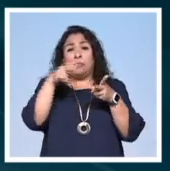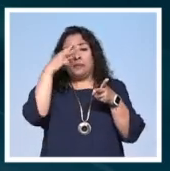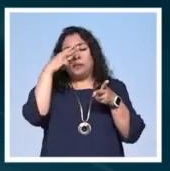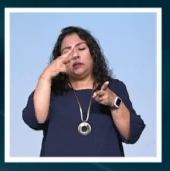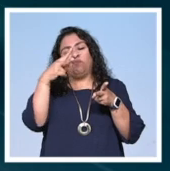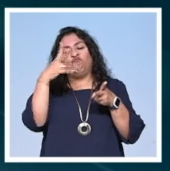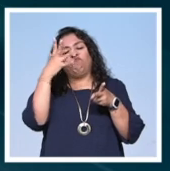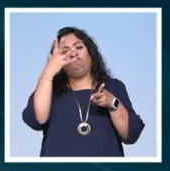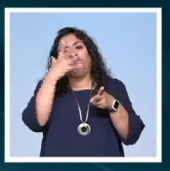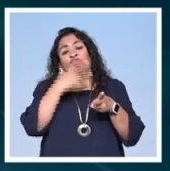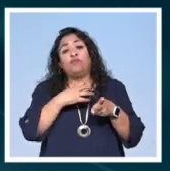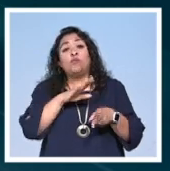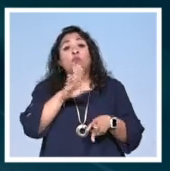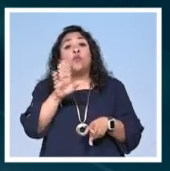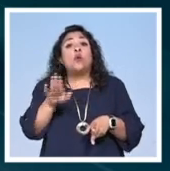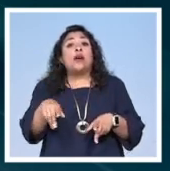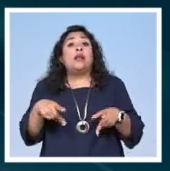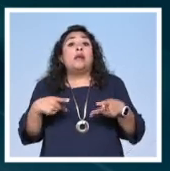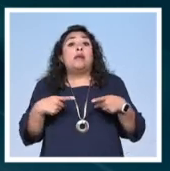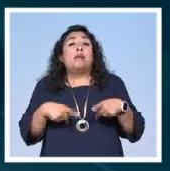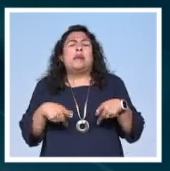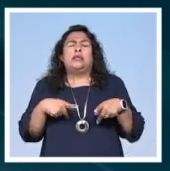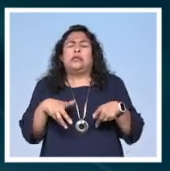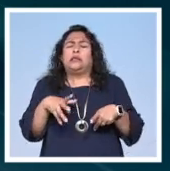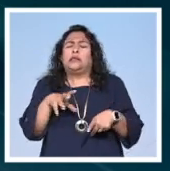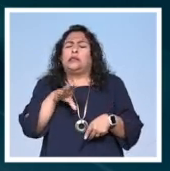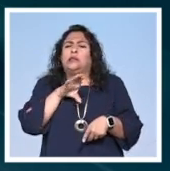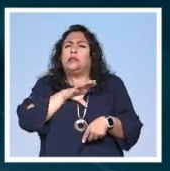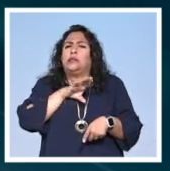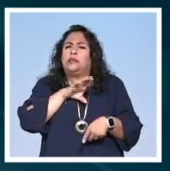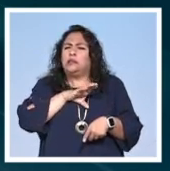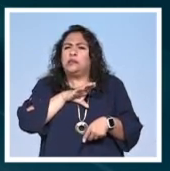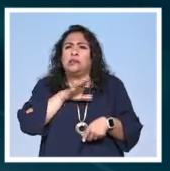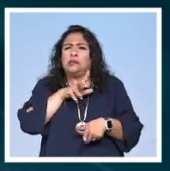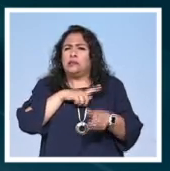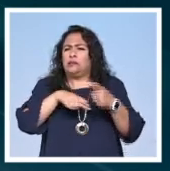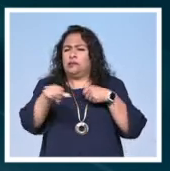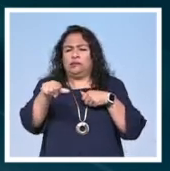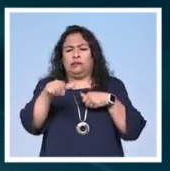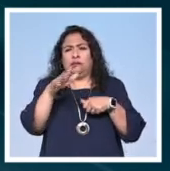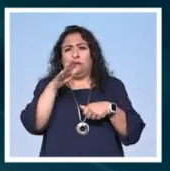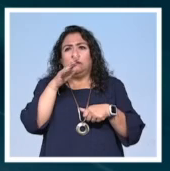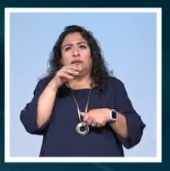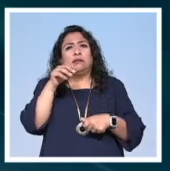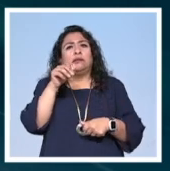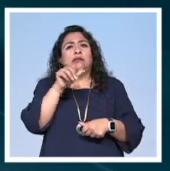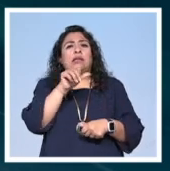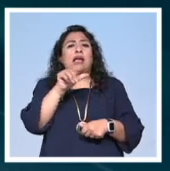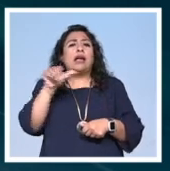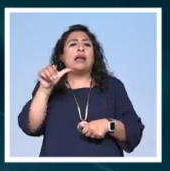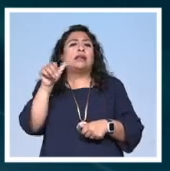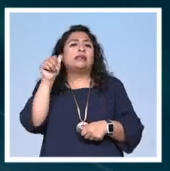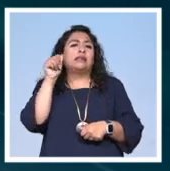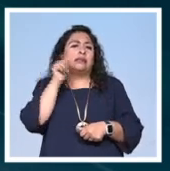están de luto se va una figura entrañable irreemplazable hasta siemp